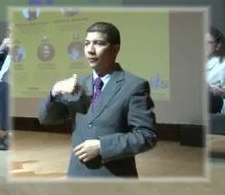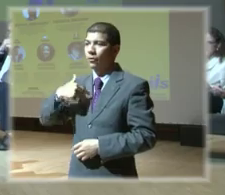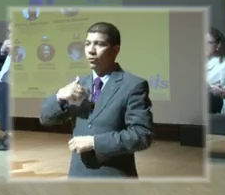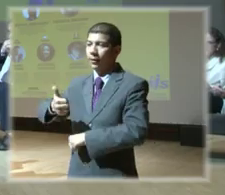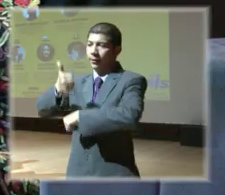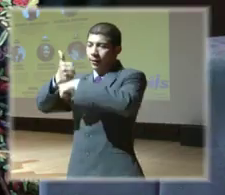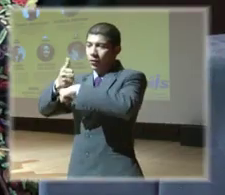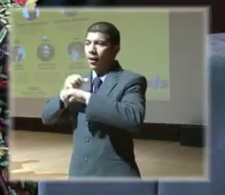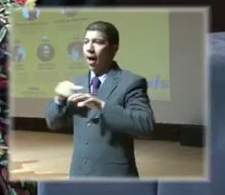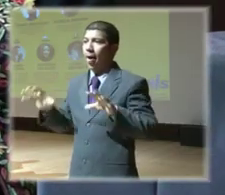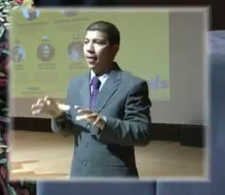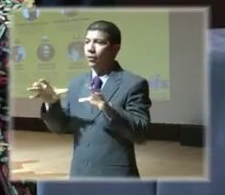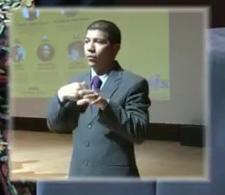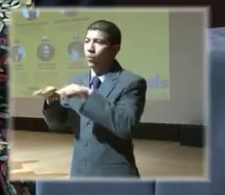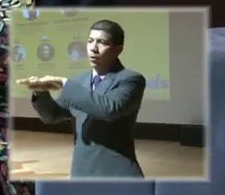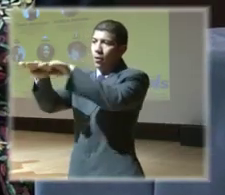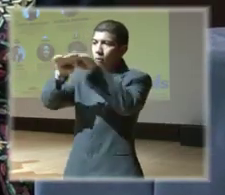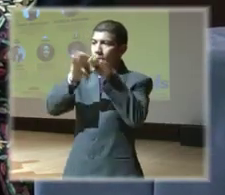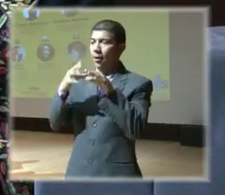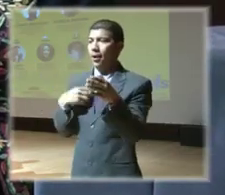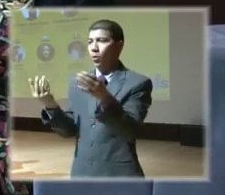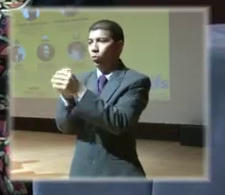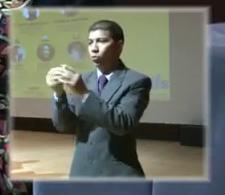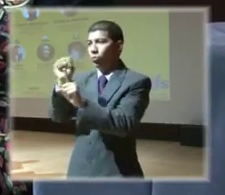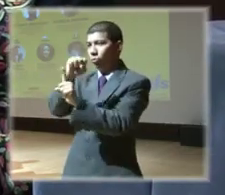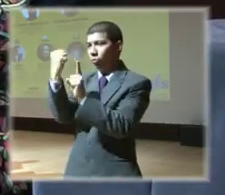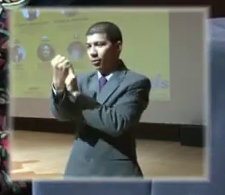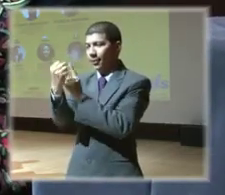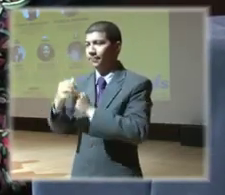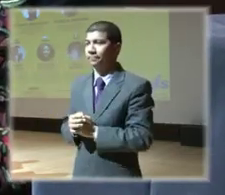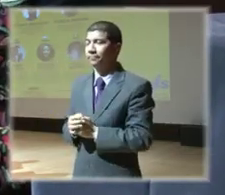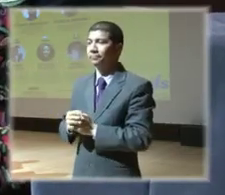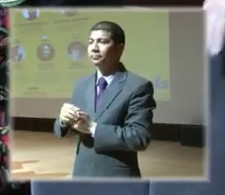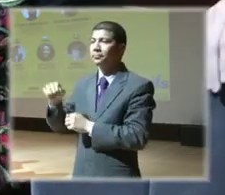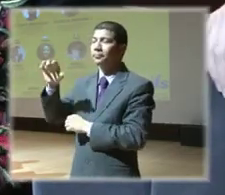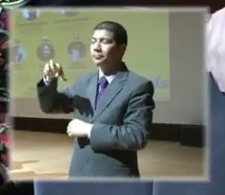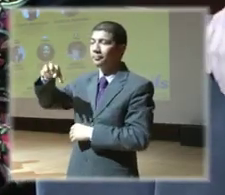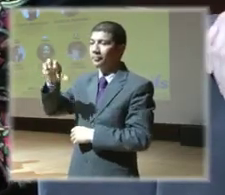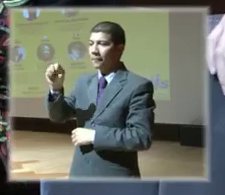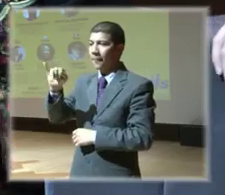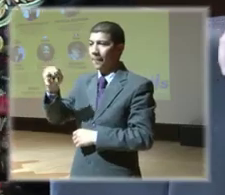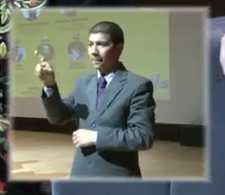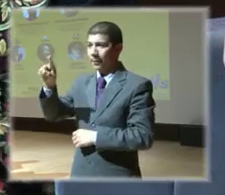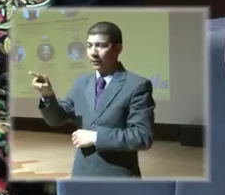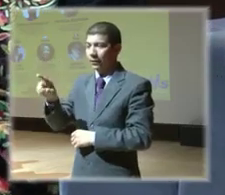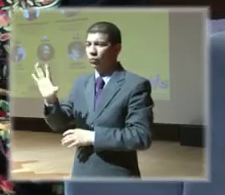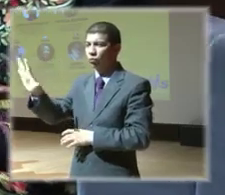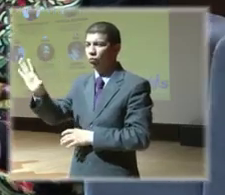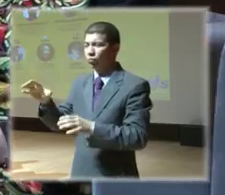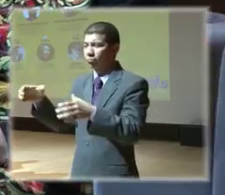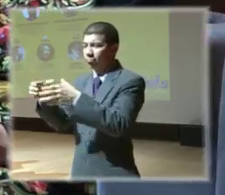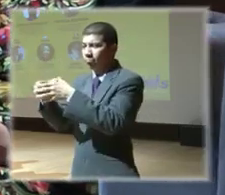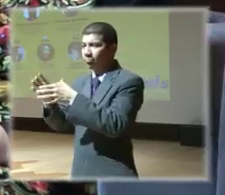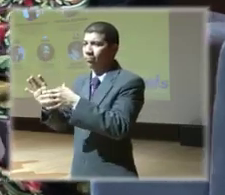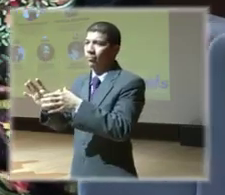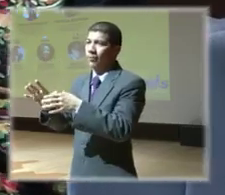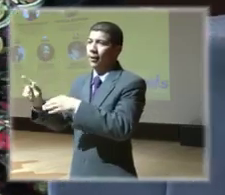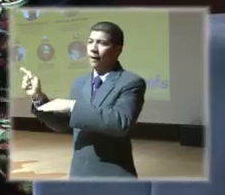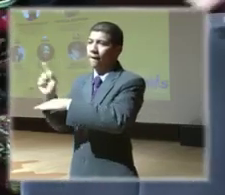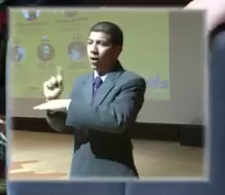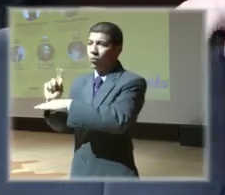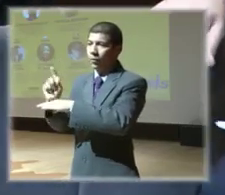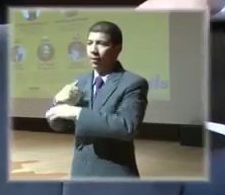Igualdad y la Inclusión Social. País es una clínica jurídica que hace parte de la Facultad de Derecho de la Universidad de los